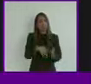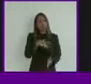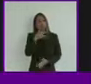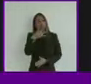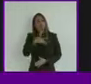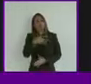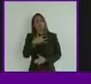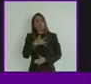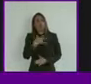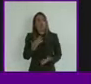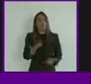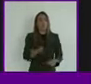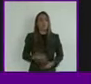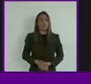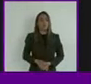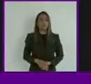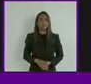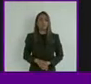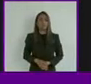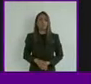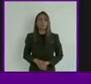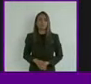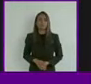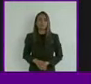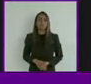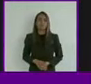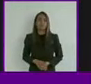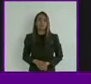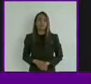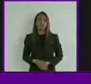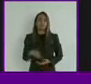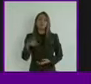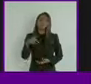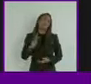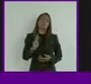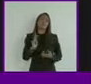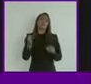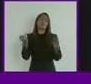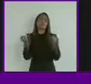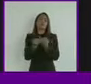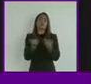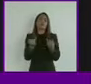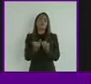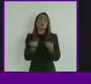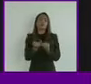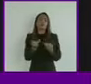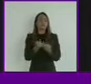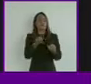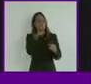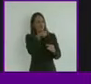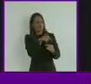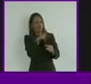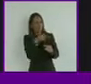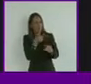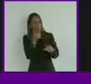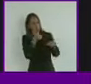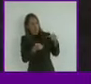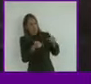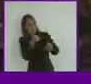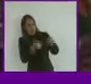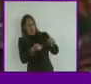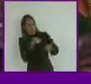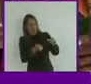también hay que decirlo tal cual y con todas sus palabras, y coincido, vamos generando un marcaje de estereotipos continuo, y es lo que